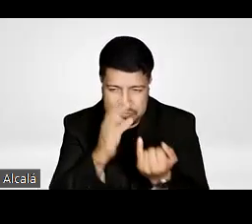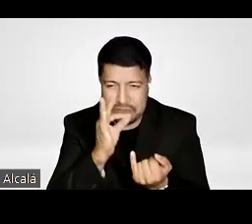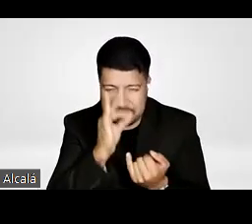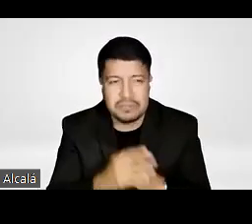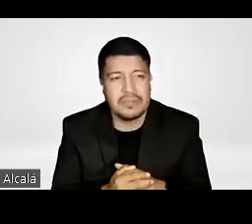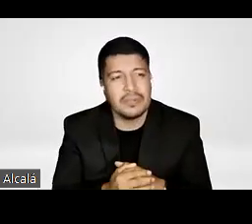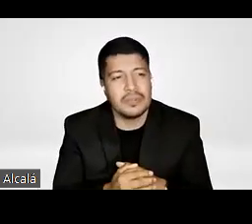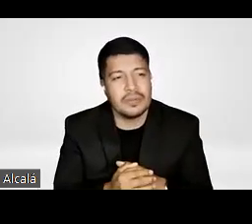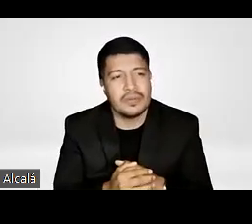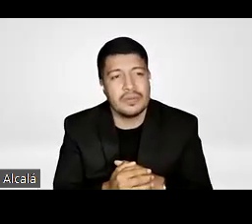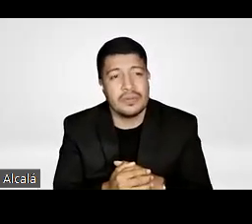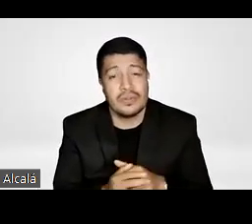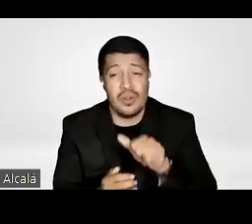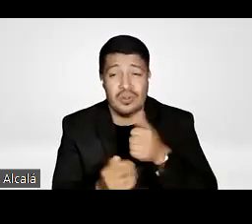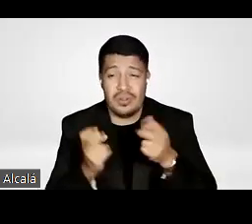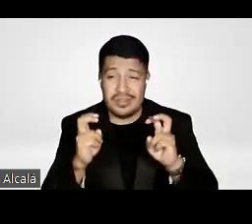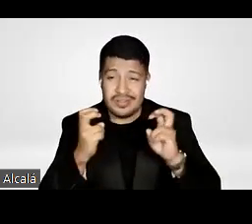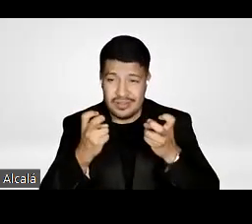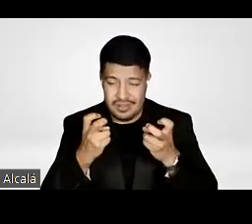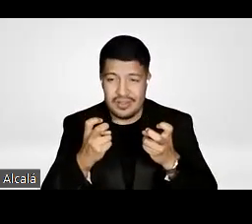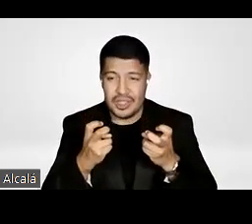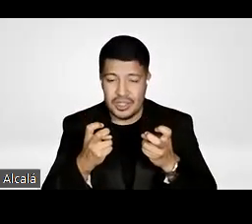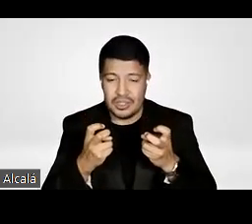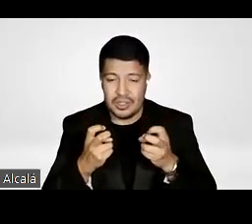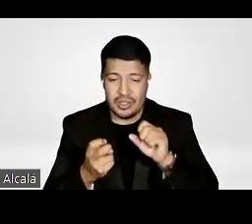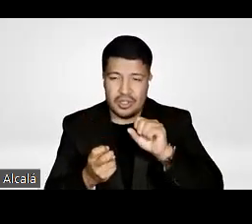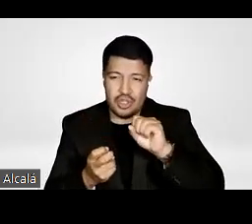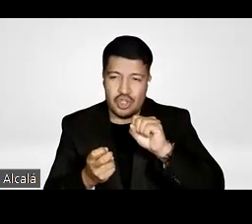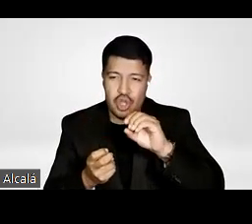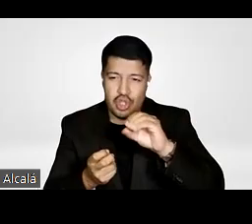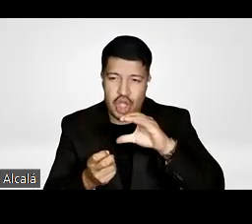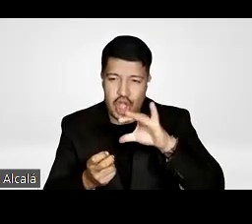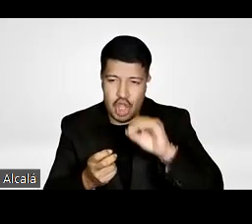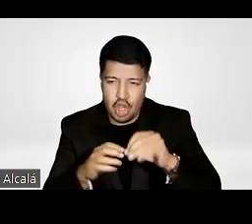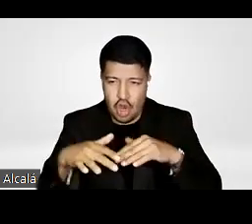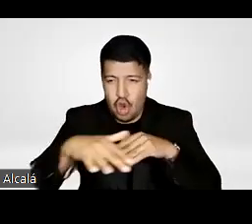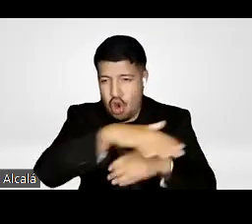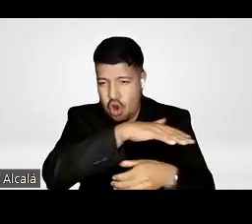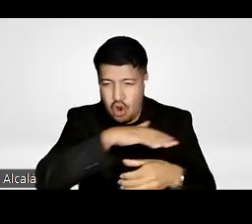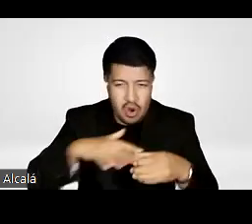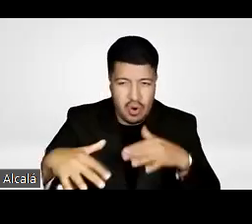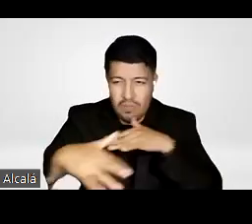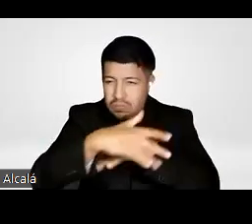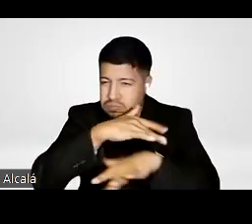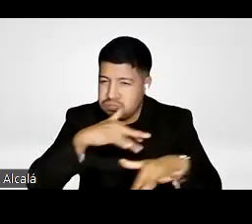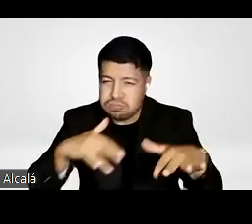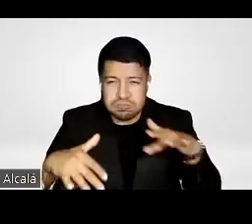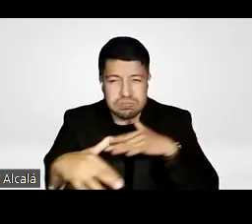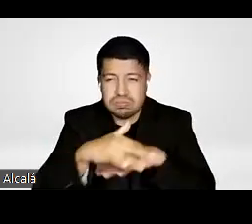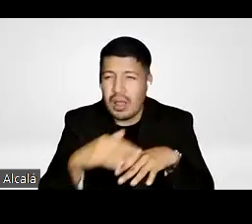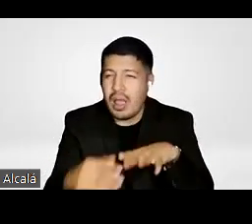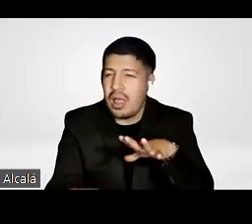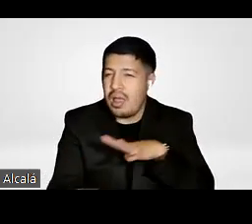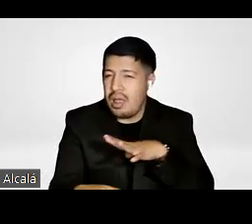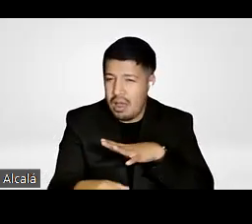los aspectos socioambientales en una historia clínica de riesgo perinatal para presentar alteraciones del neurodesarrollo. ¿Por qué? Porque el